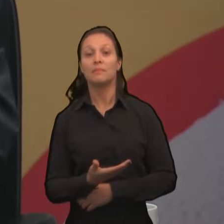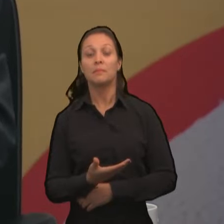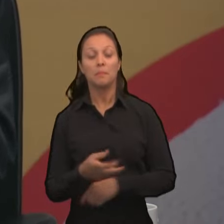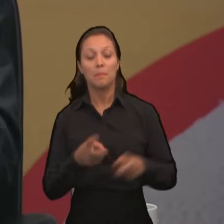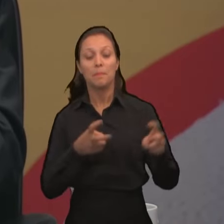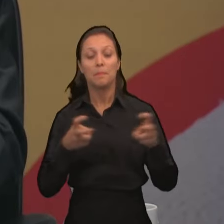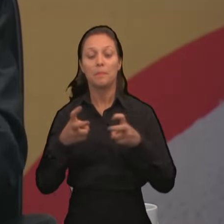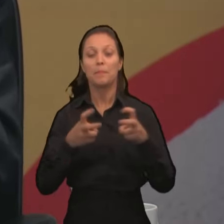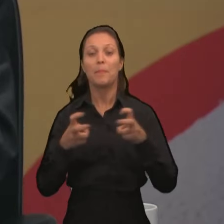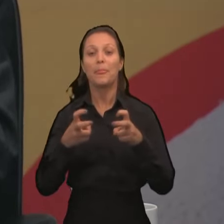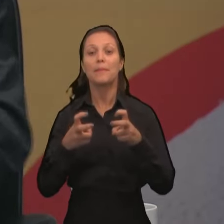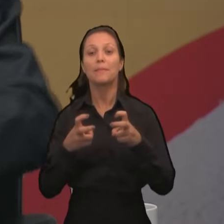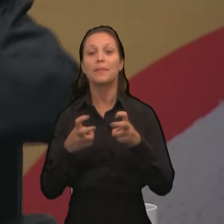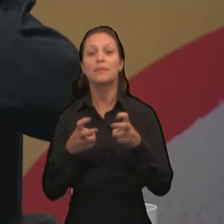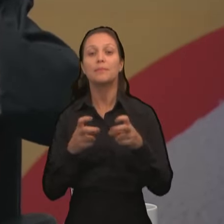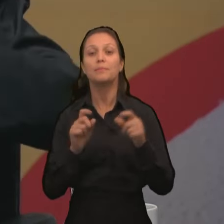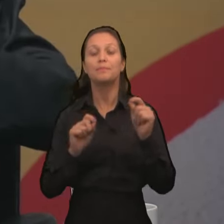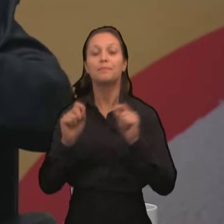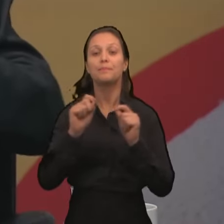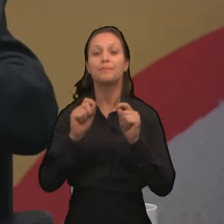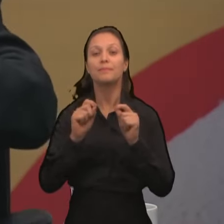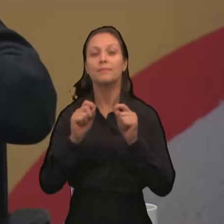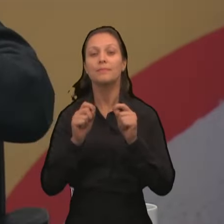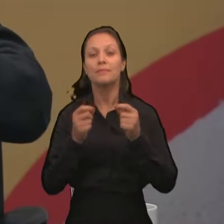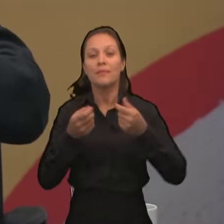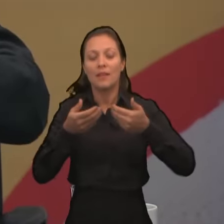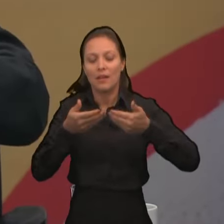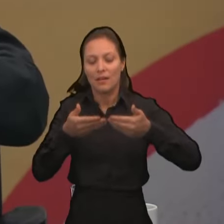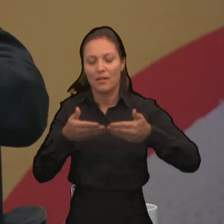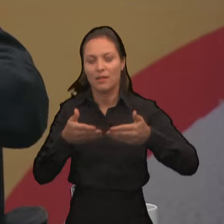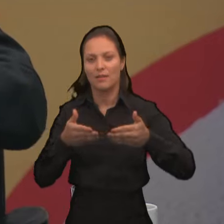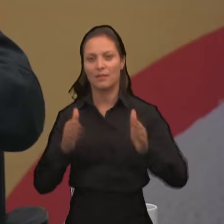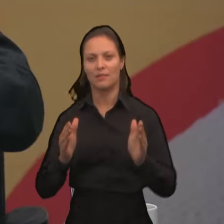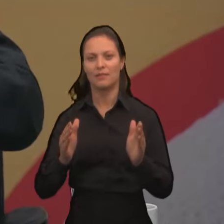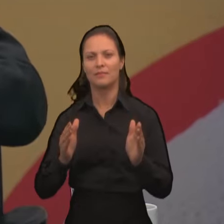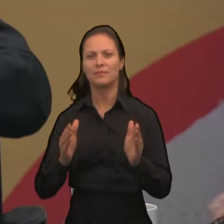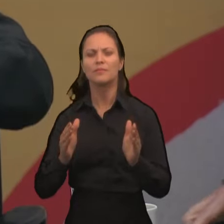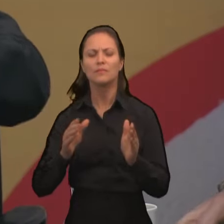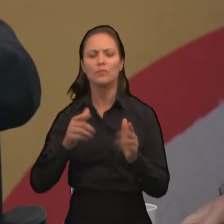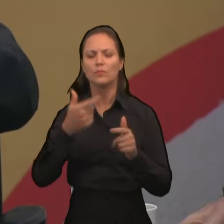revolución tecnológica que ha permitido la